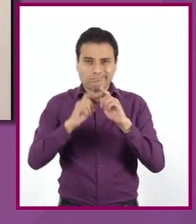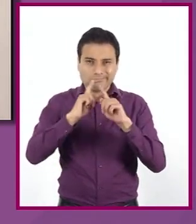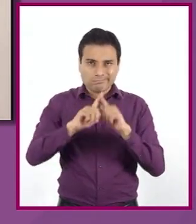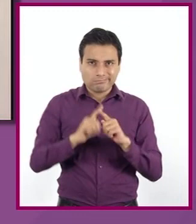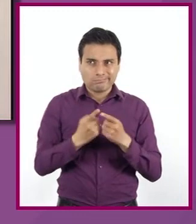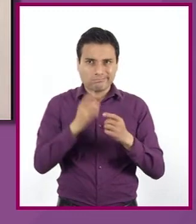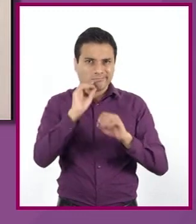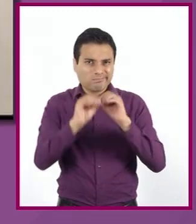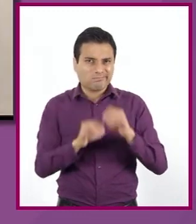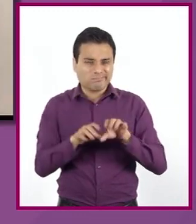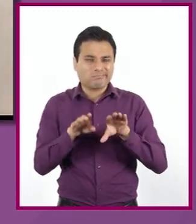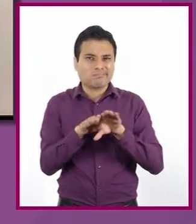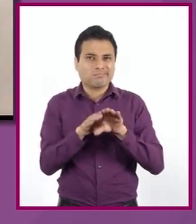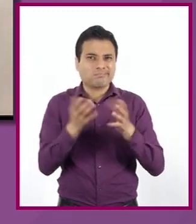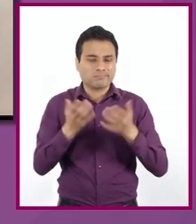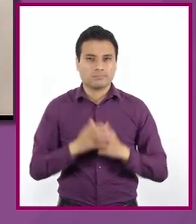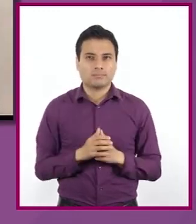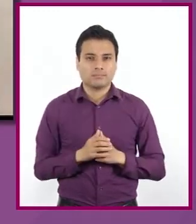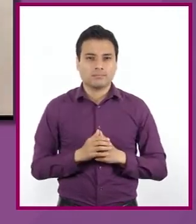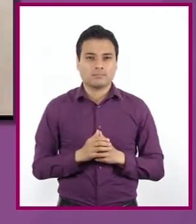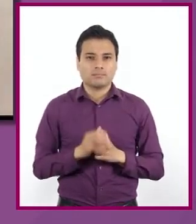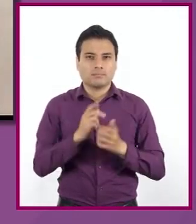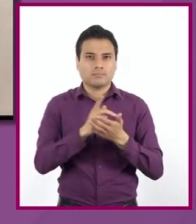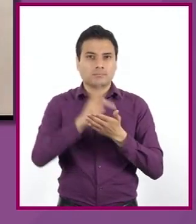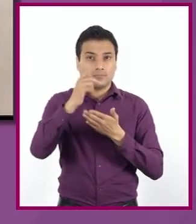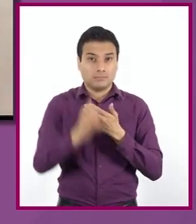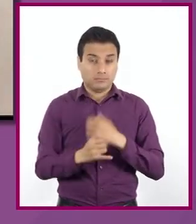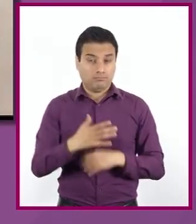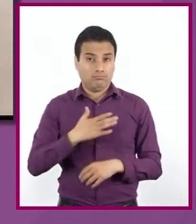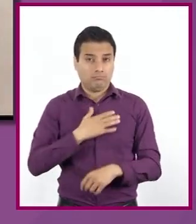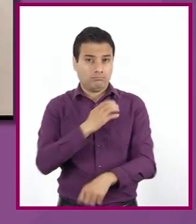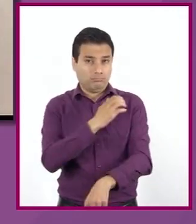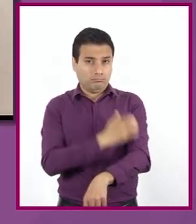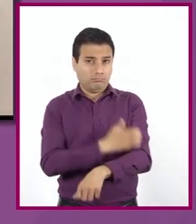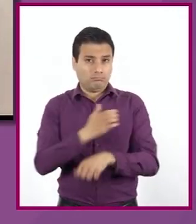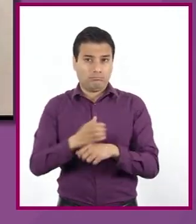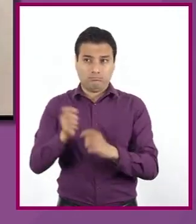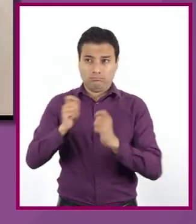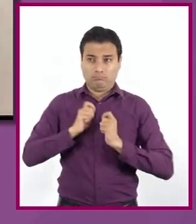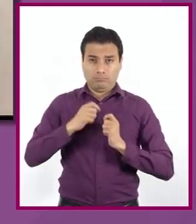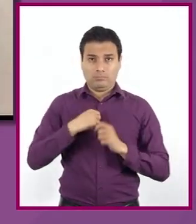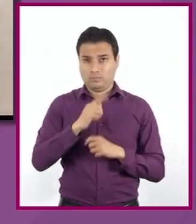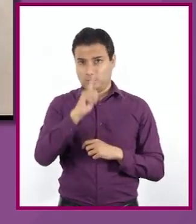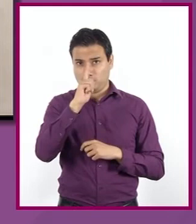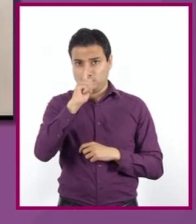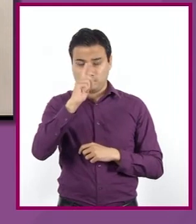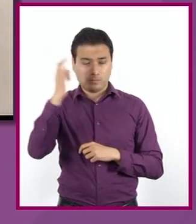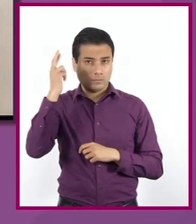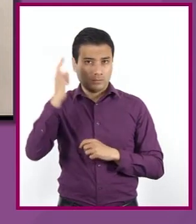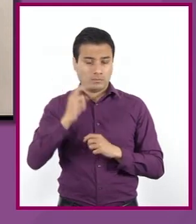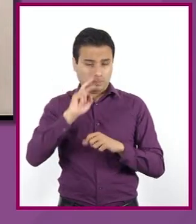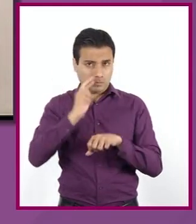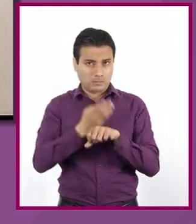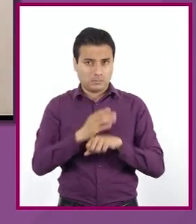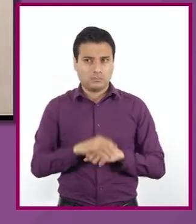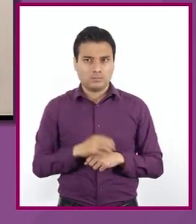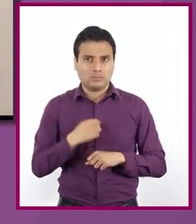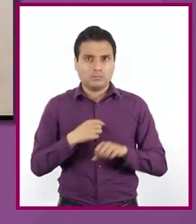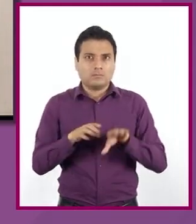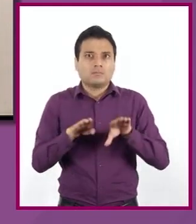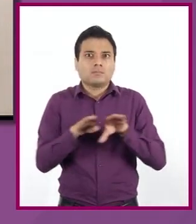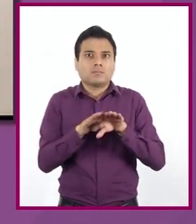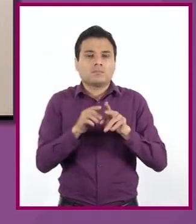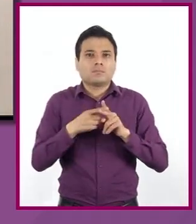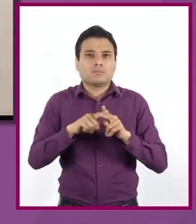desarrollar el proyecto. Para el proyecto, mis compañeros me asignaron la iluminación y el sonido de la obra, pero ¿por dónde empezar?